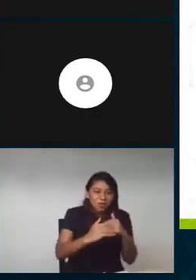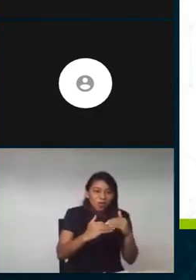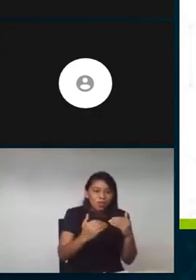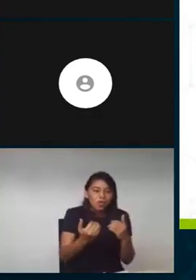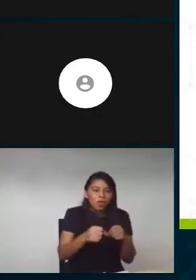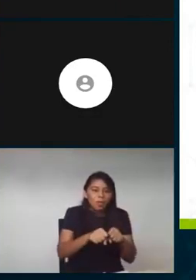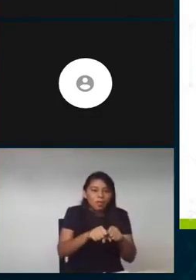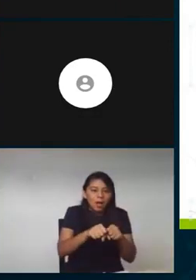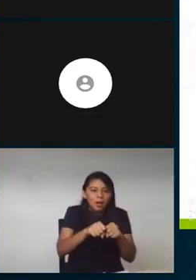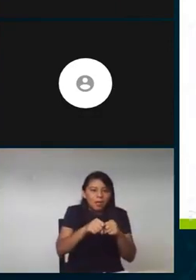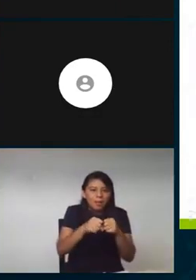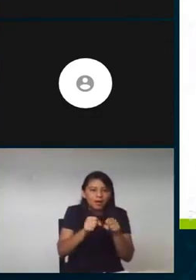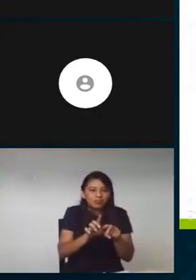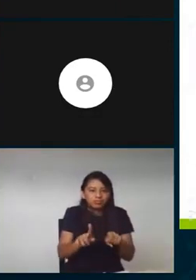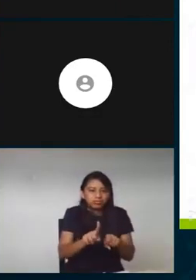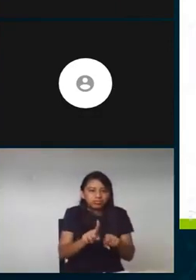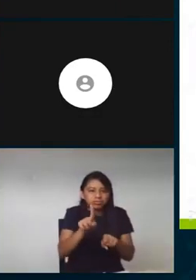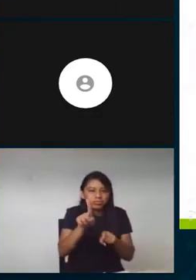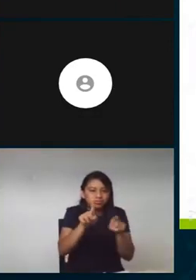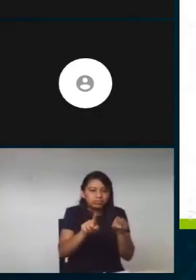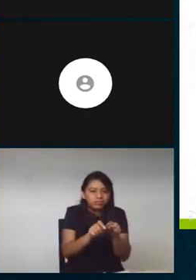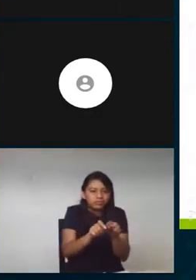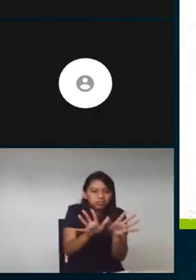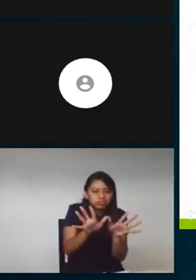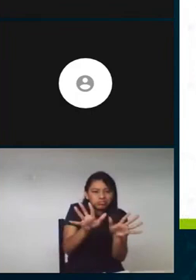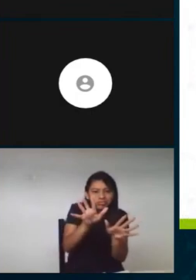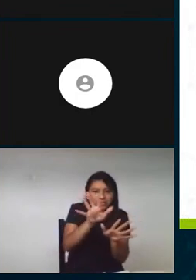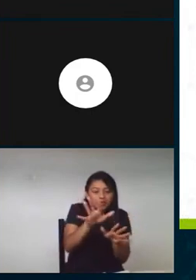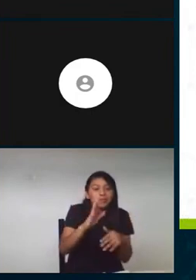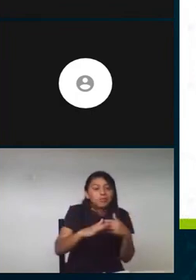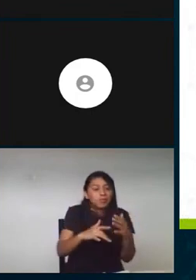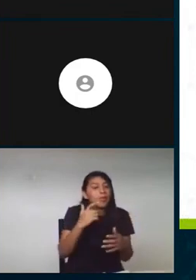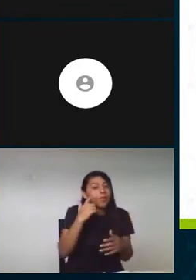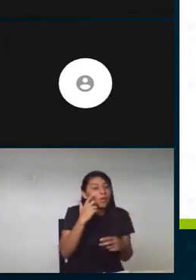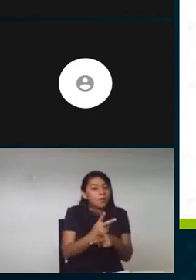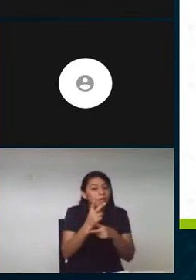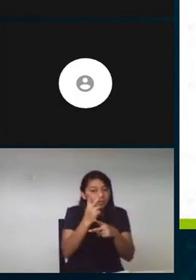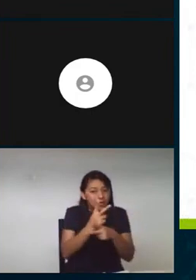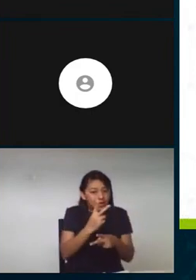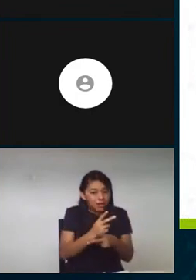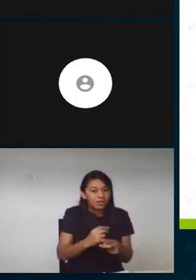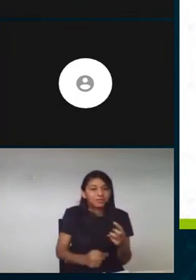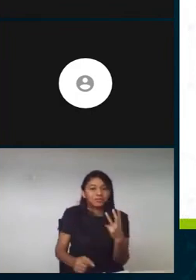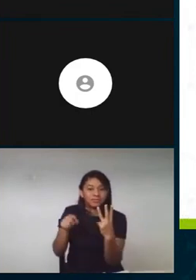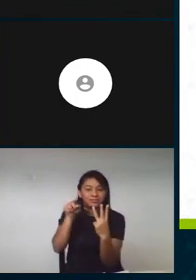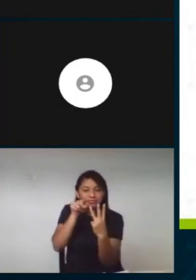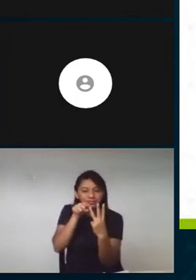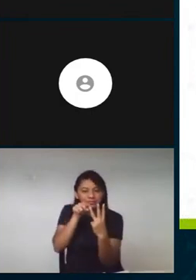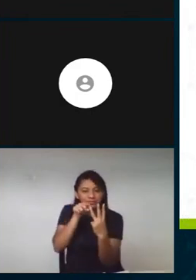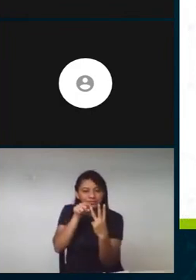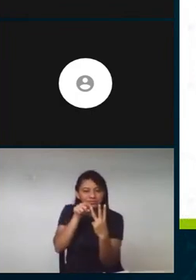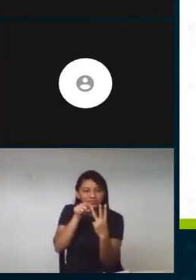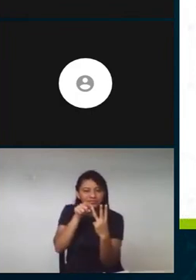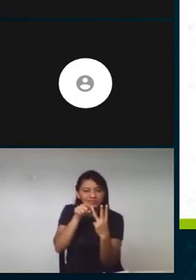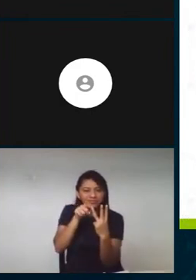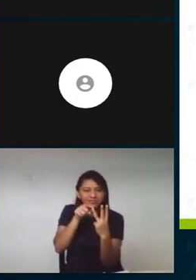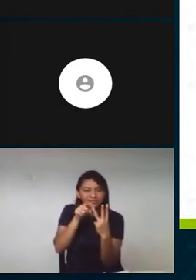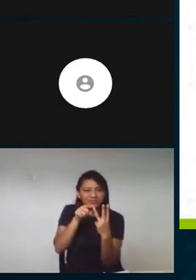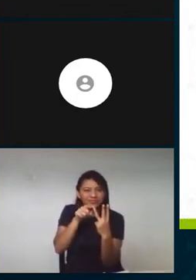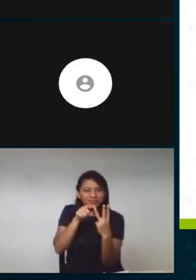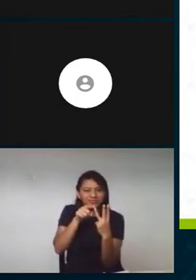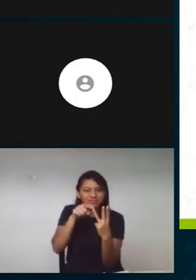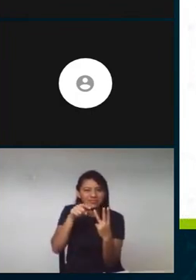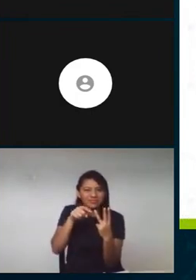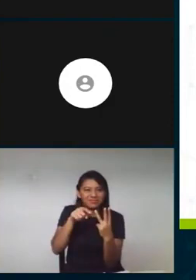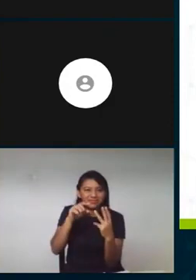importante en este caso también, vemos que estos contenedores que ven azules son los contenedores que al